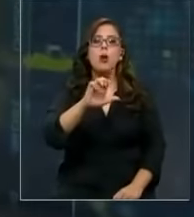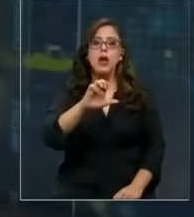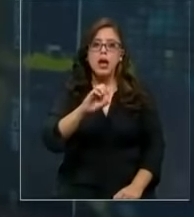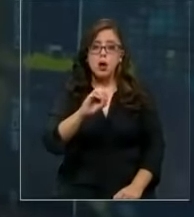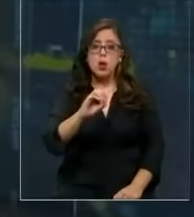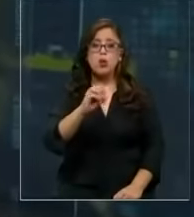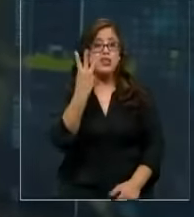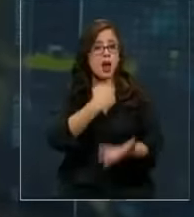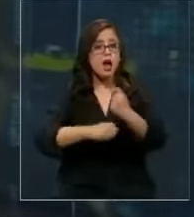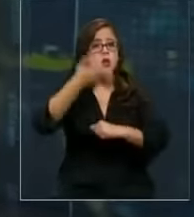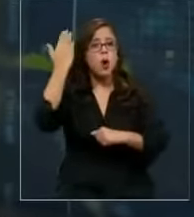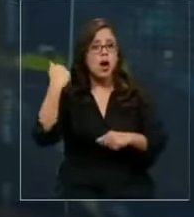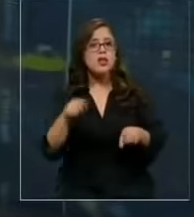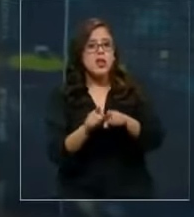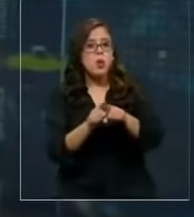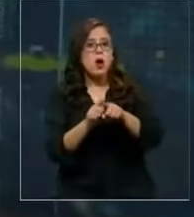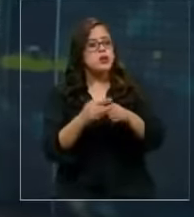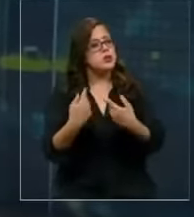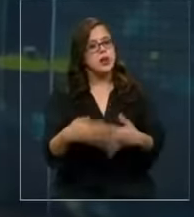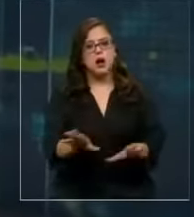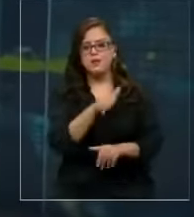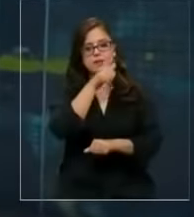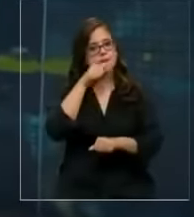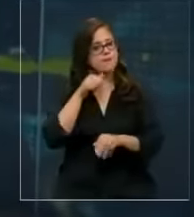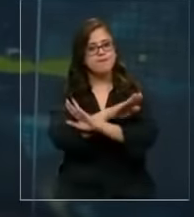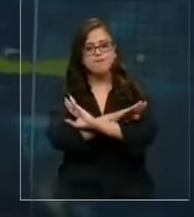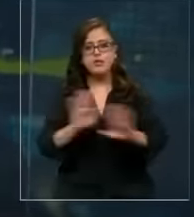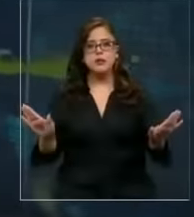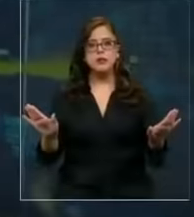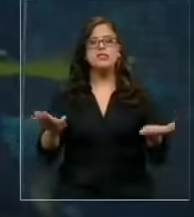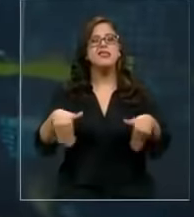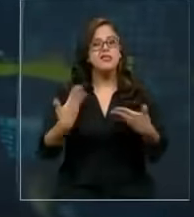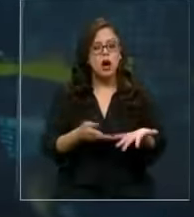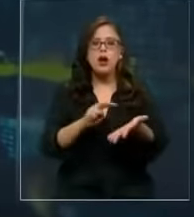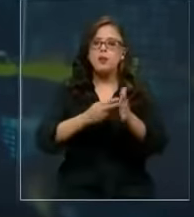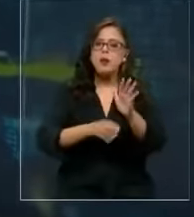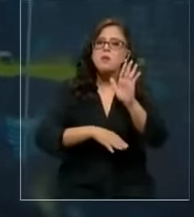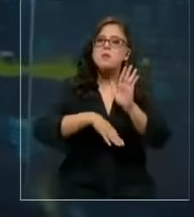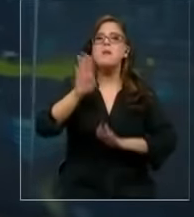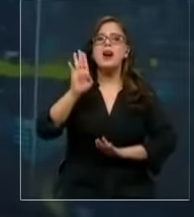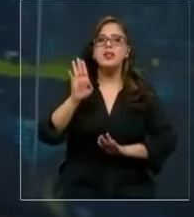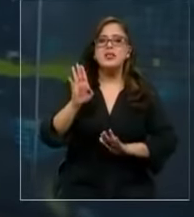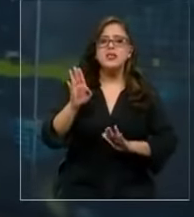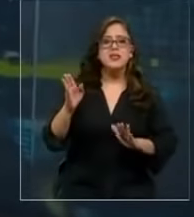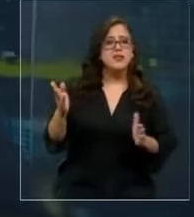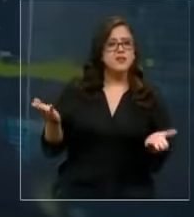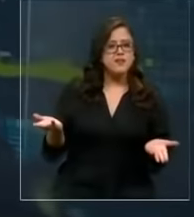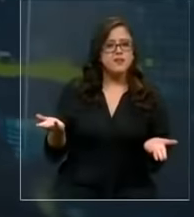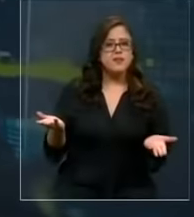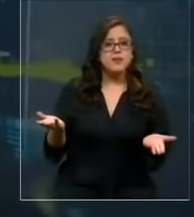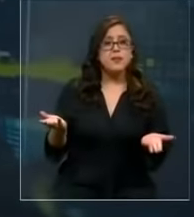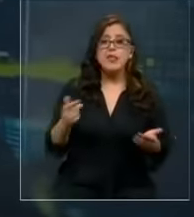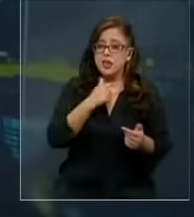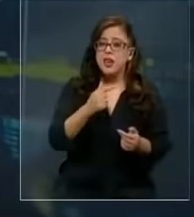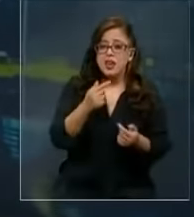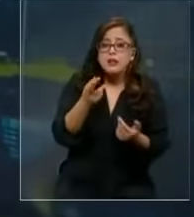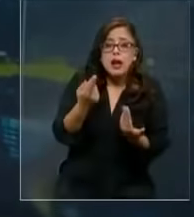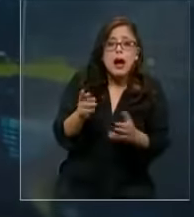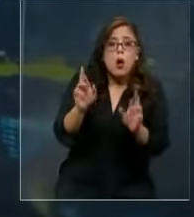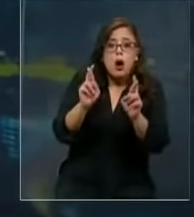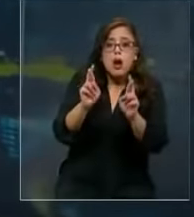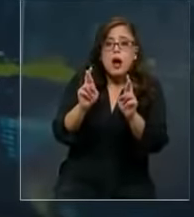Hoy la escasez de agua ha dado pie a problemas que sepultan aún más las esperanzas de revivir este lugar. Roberto